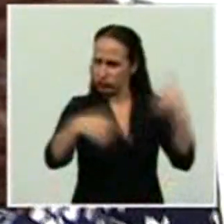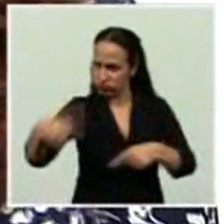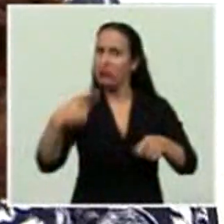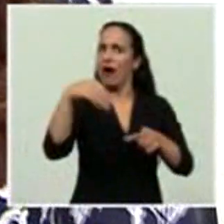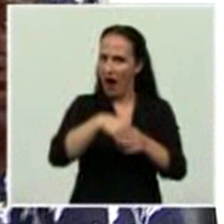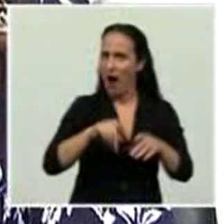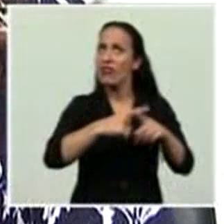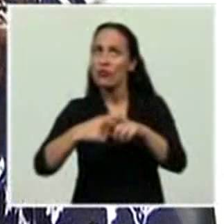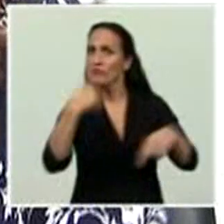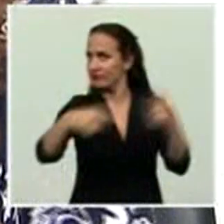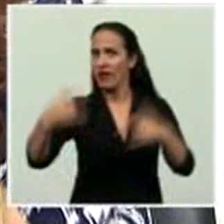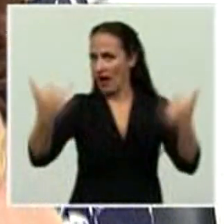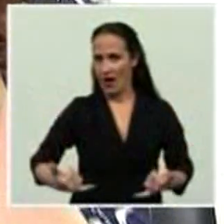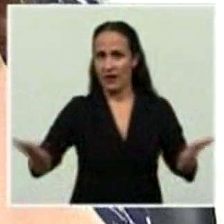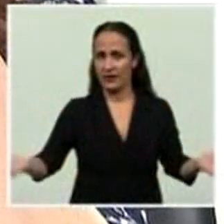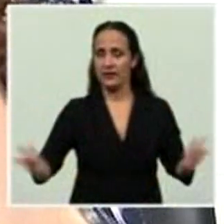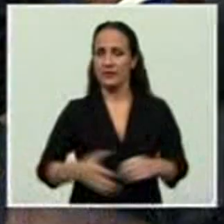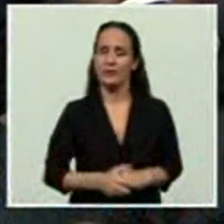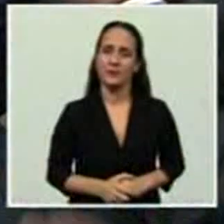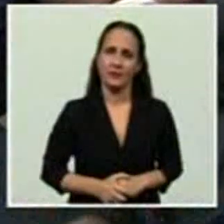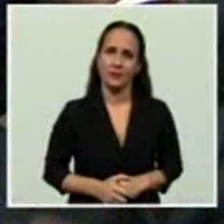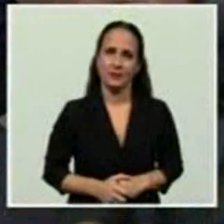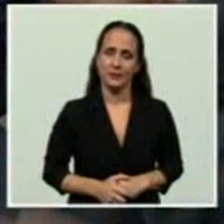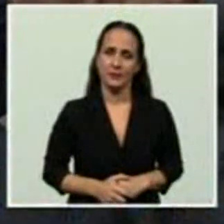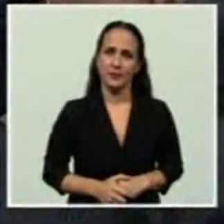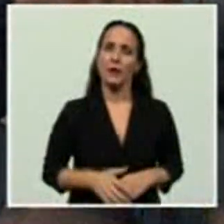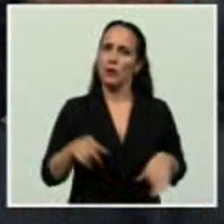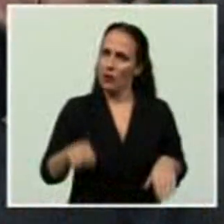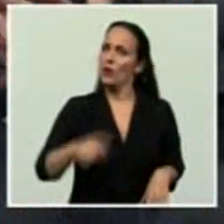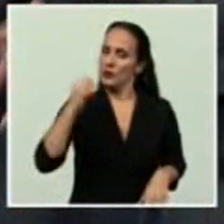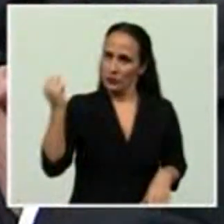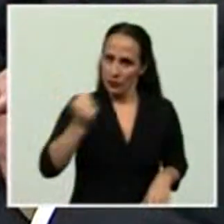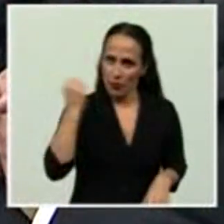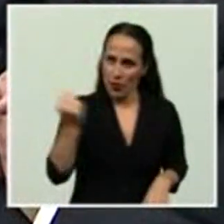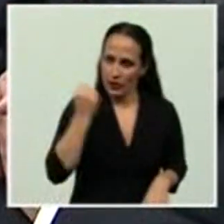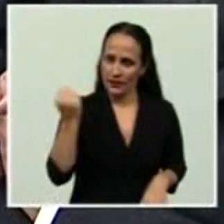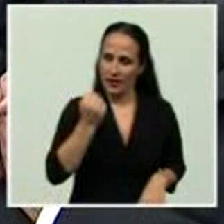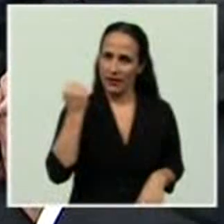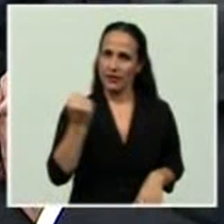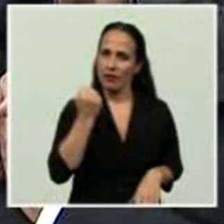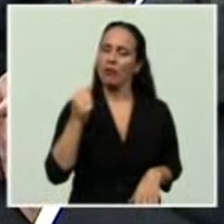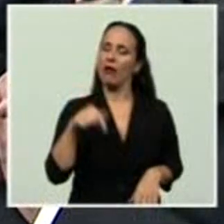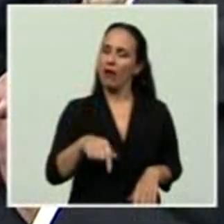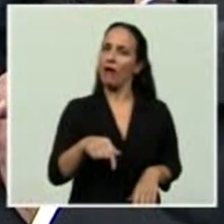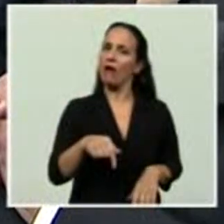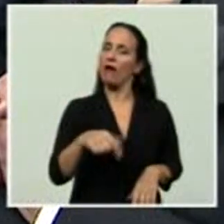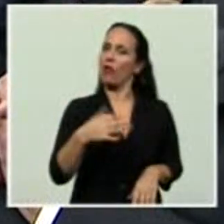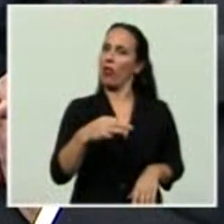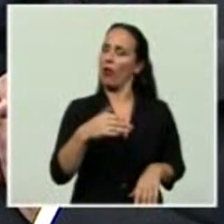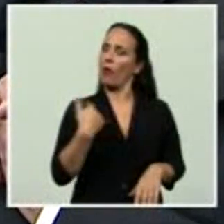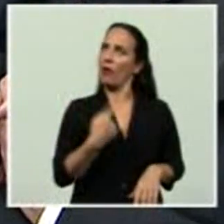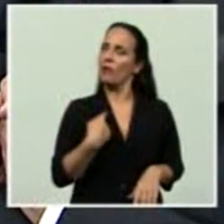discusión la verdad que es muy importante es muy importante hacerlo